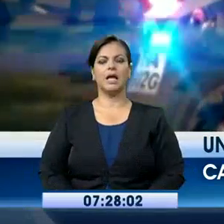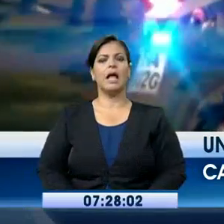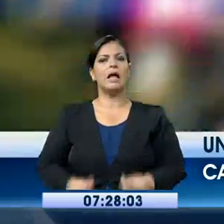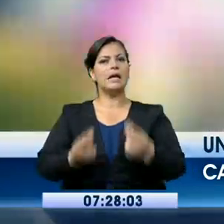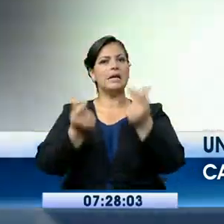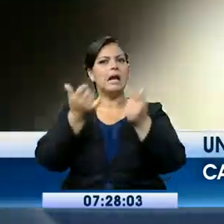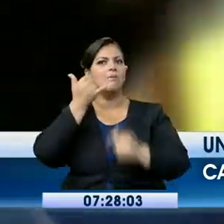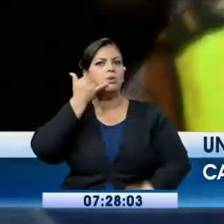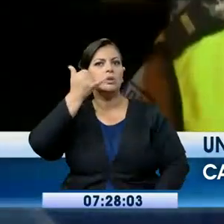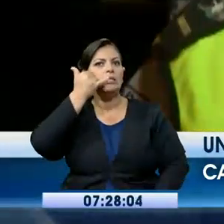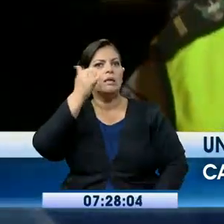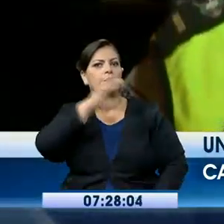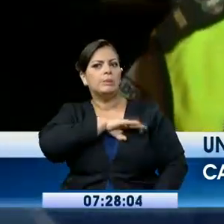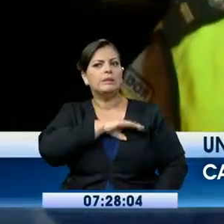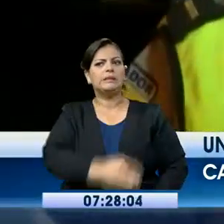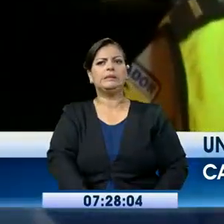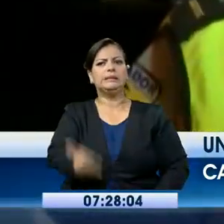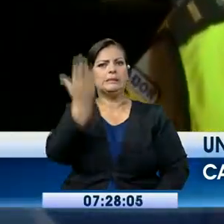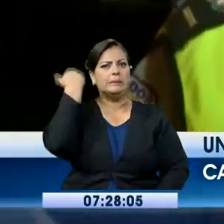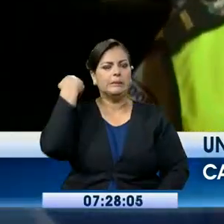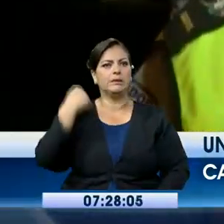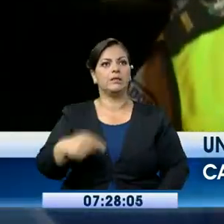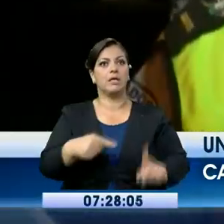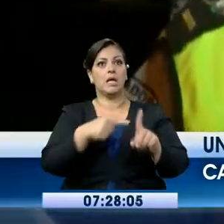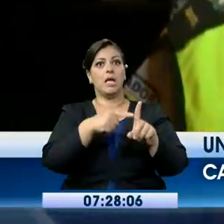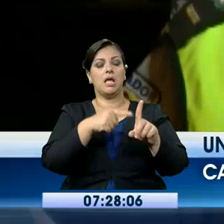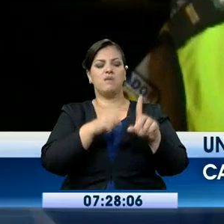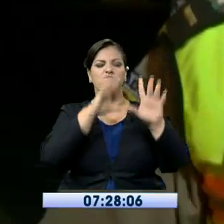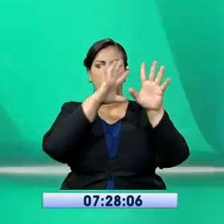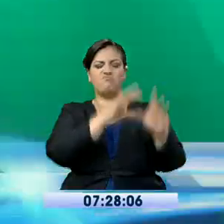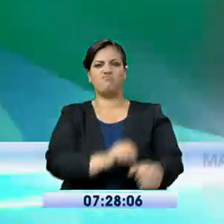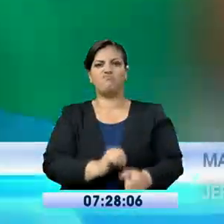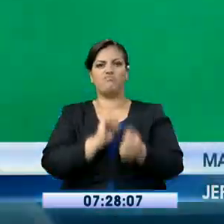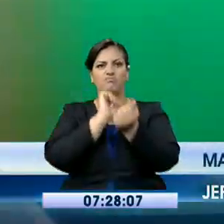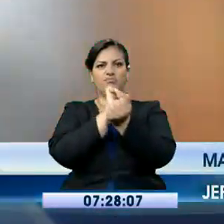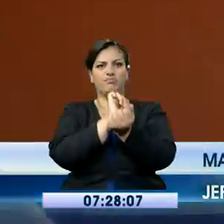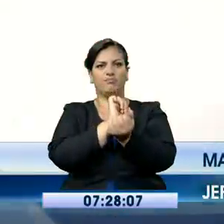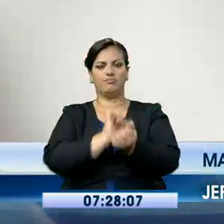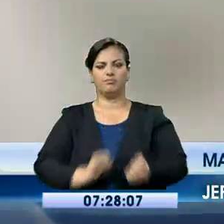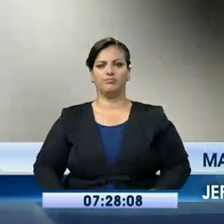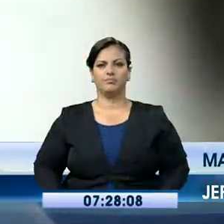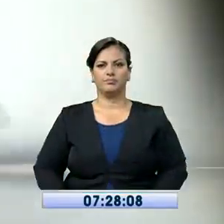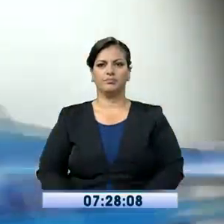unidades y logran capturar al supuesto causante del hecho.